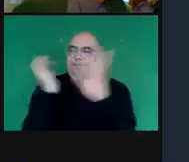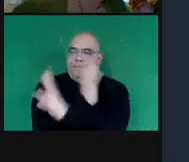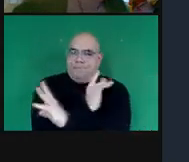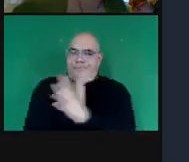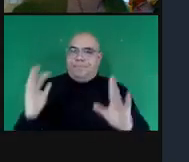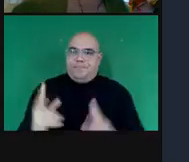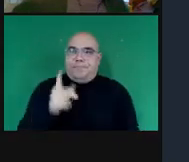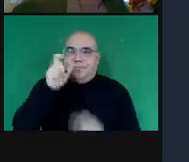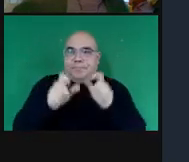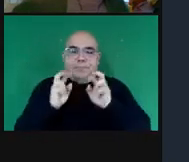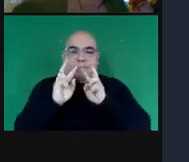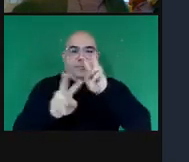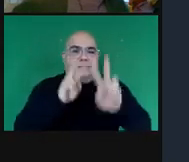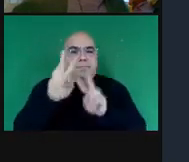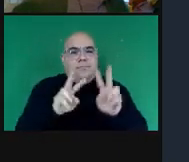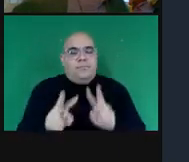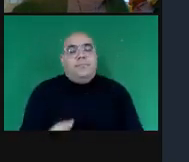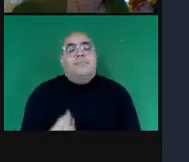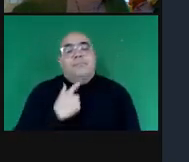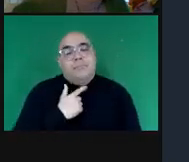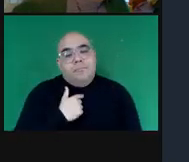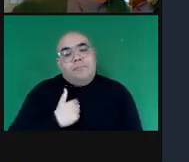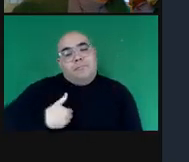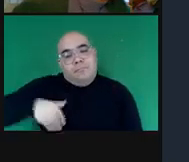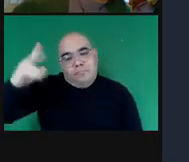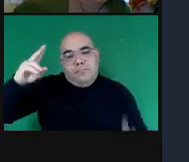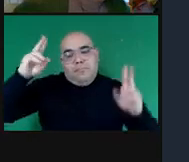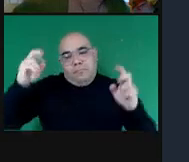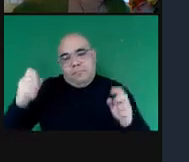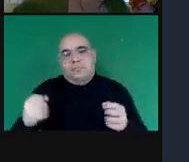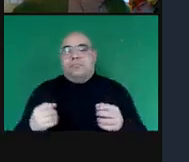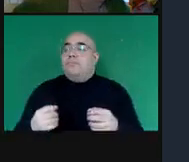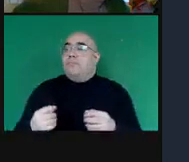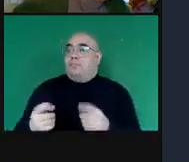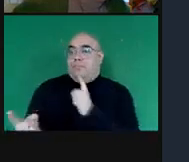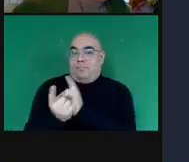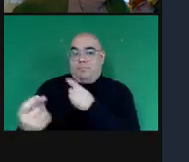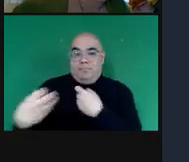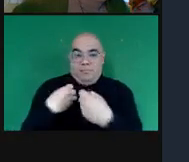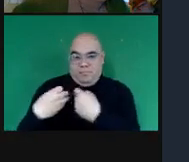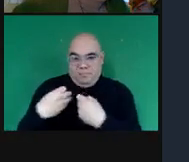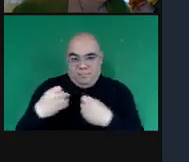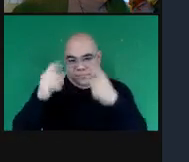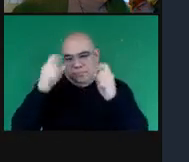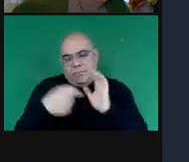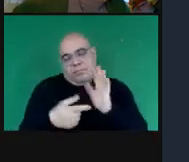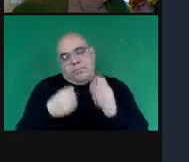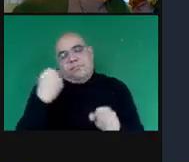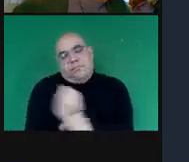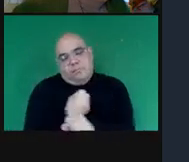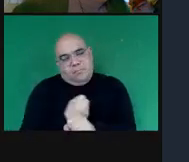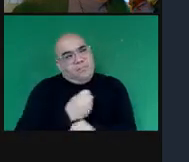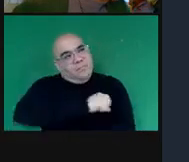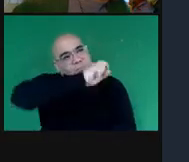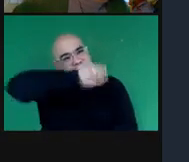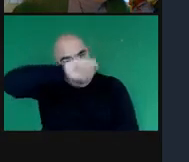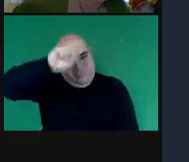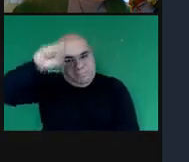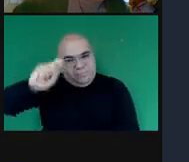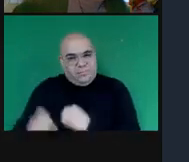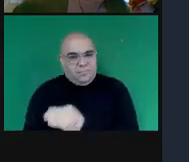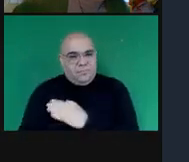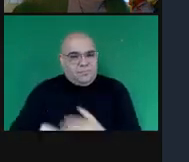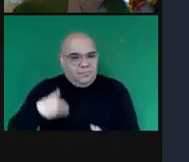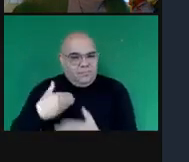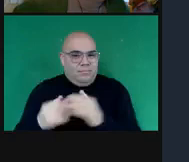vea. Aunque me contó que también hace murales, me explicó que cuando se trata de este tipo de grafitis va directo con